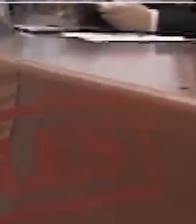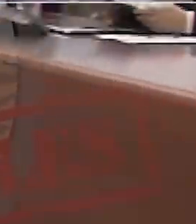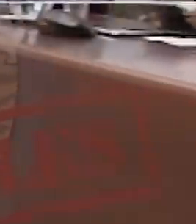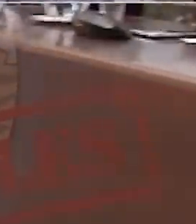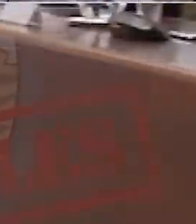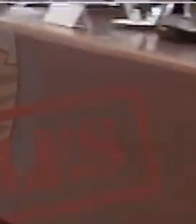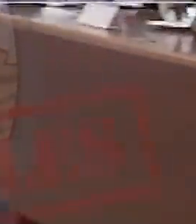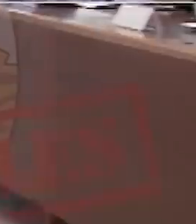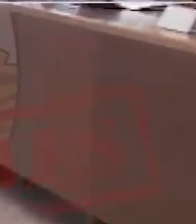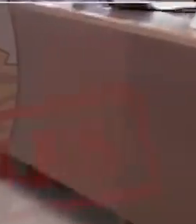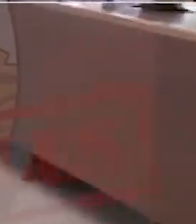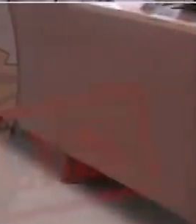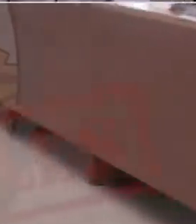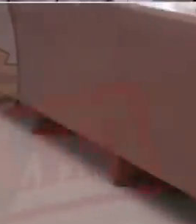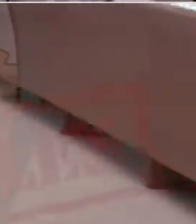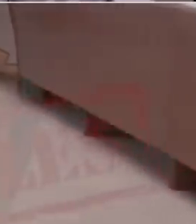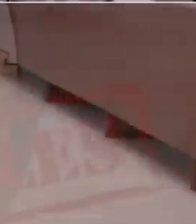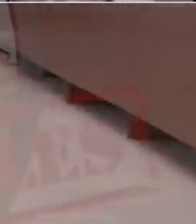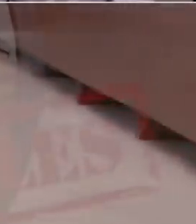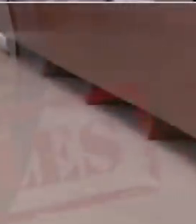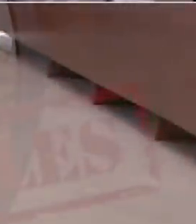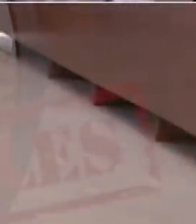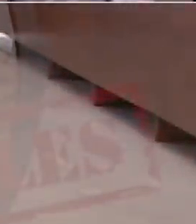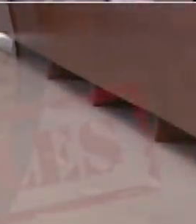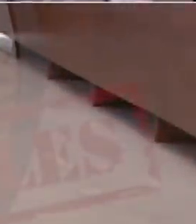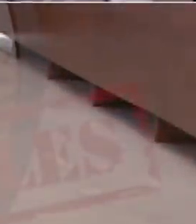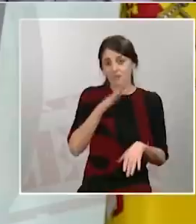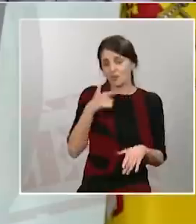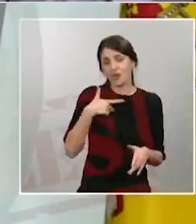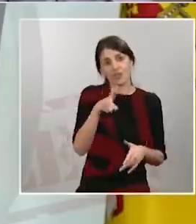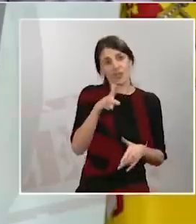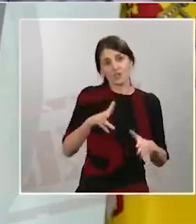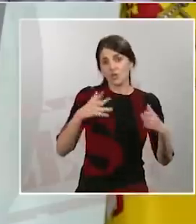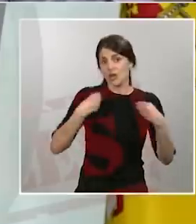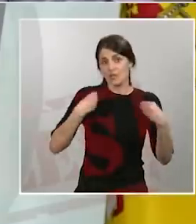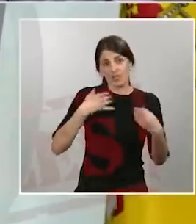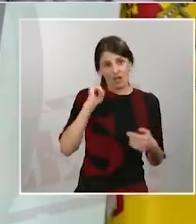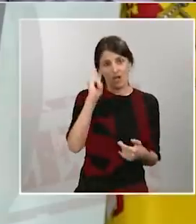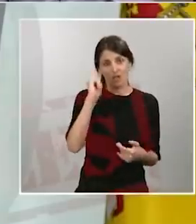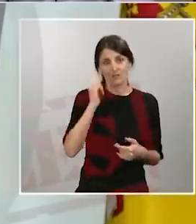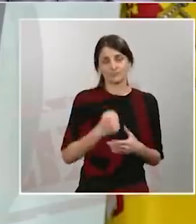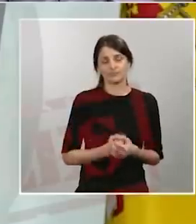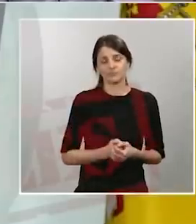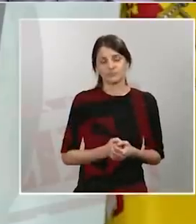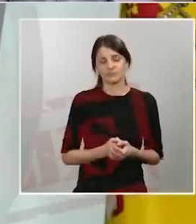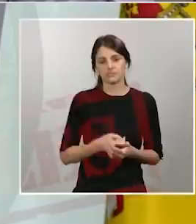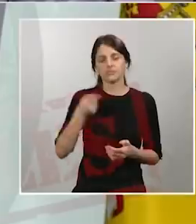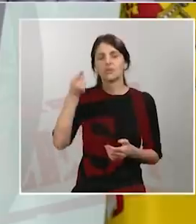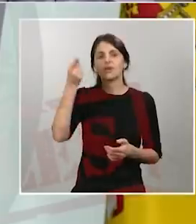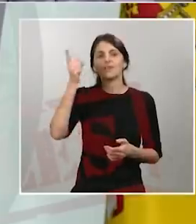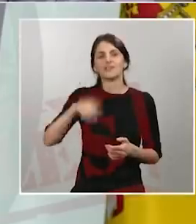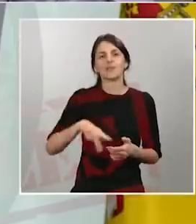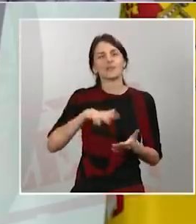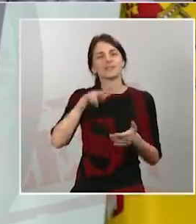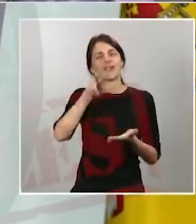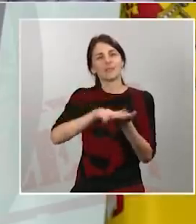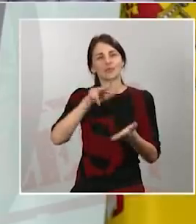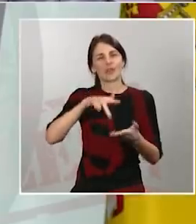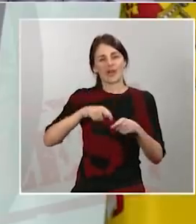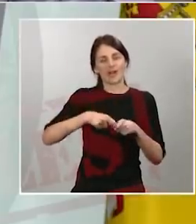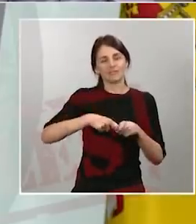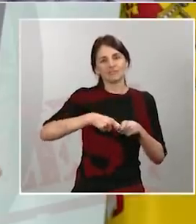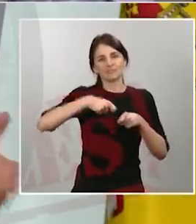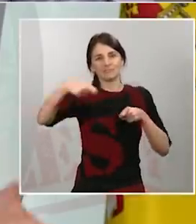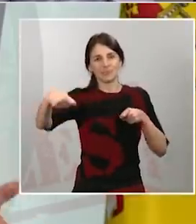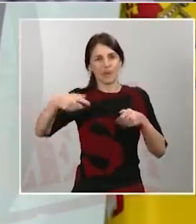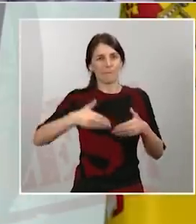Cuando tú hablas de expropiar, caminas hacia una dictadura. Cuando tú hablas de nacionalizar empresas, caminas hacia una dictadura. Cuando tú pones un estado de alarma que